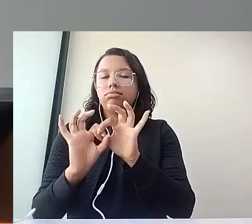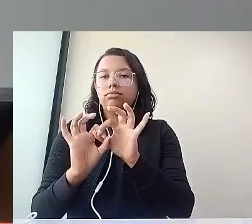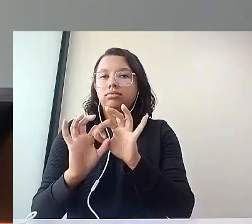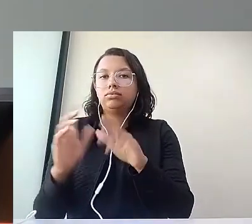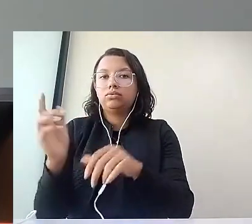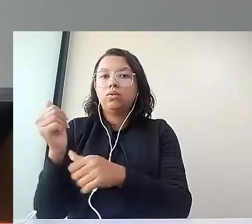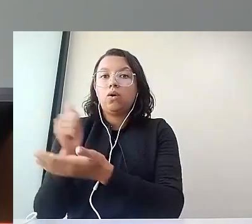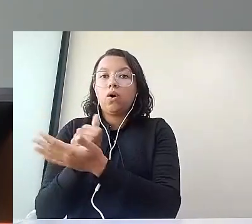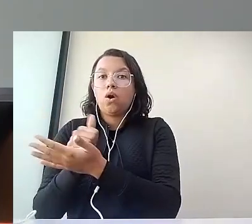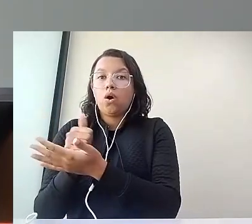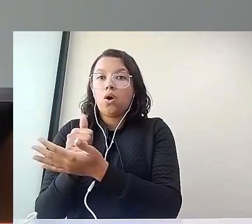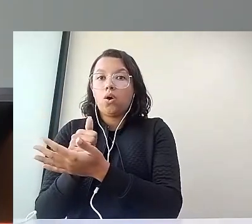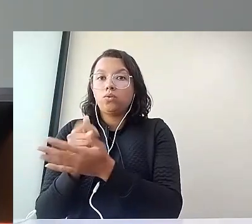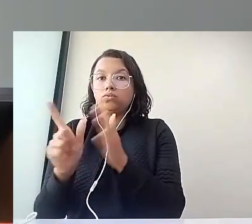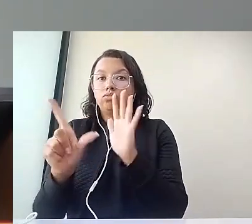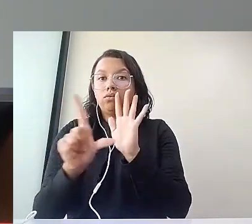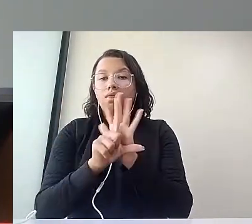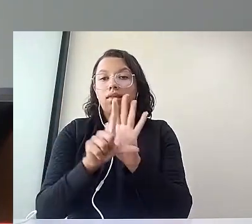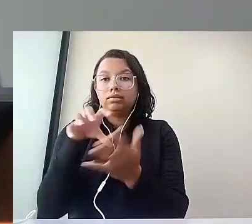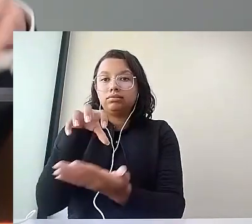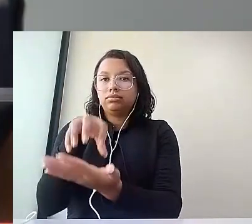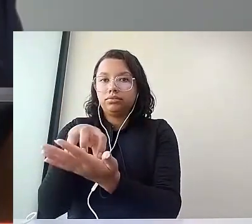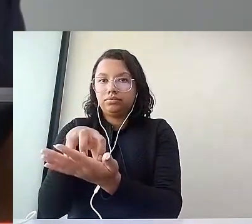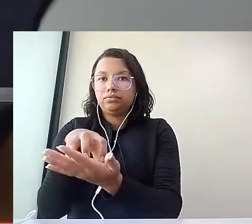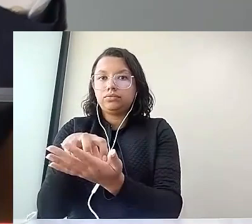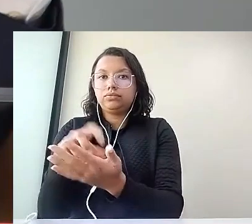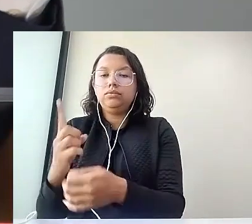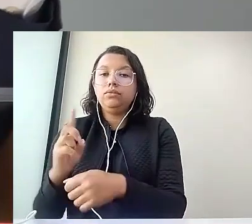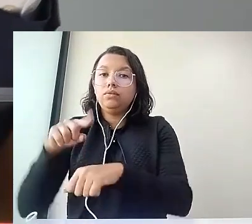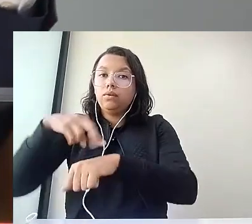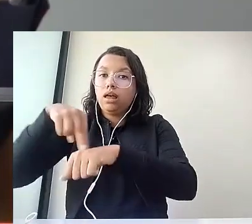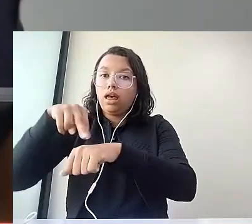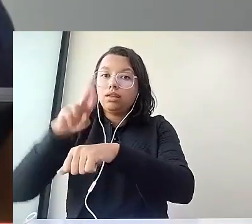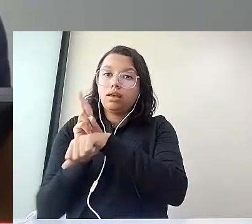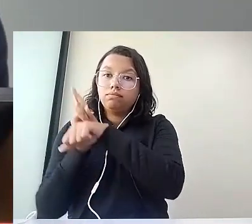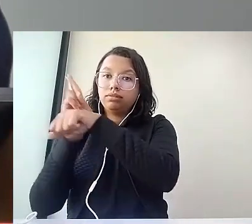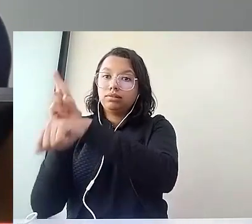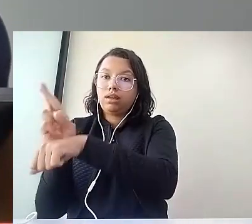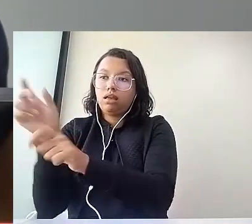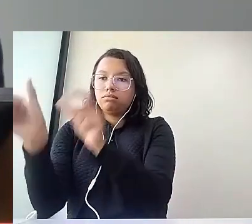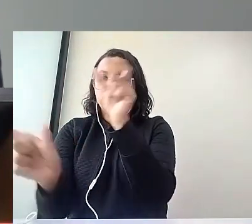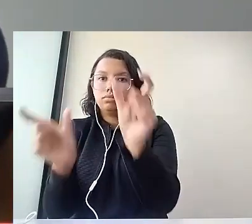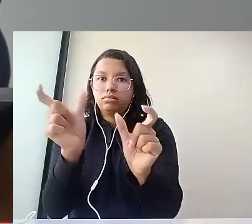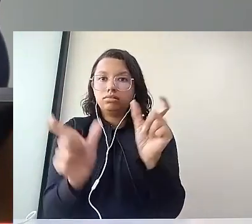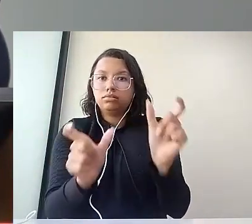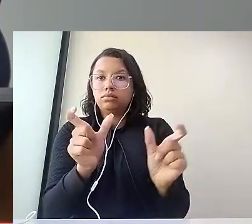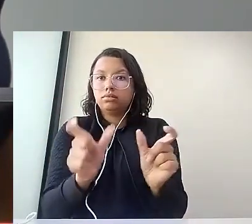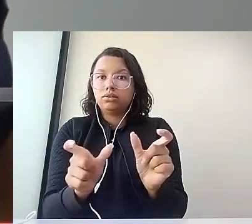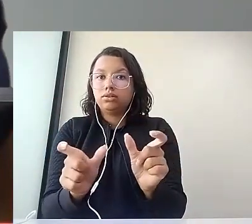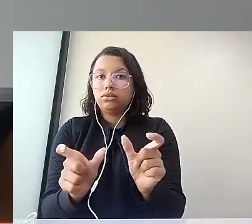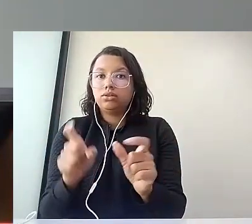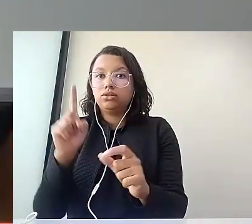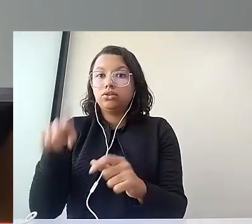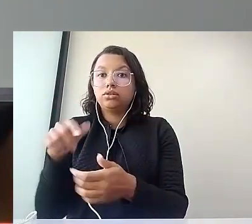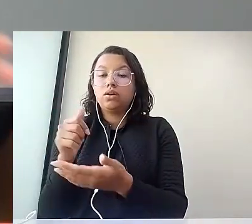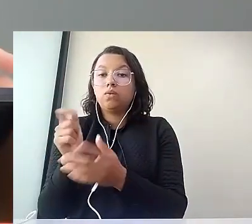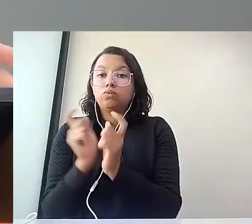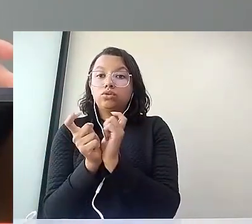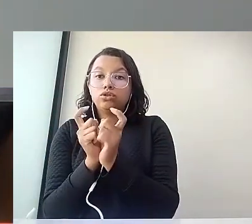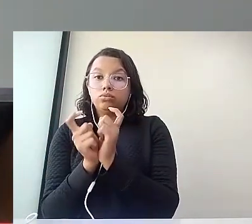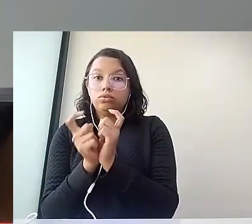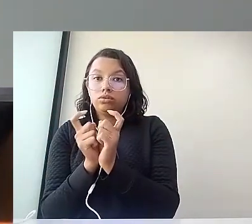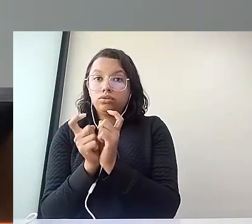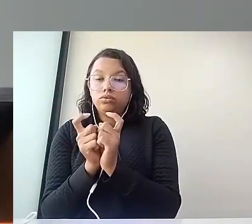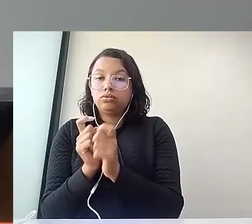del legicentrismo. Una nación, representantes, que son los legisladores, y